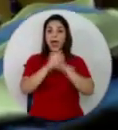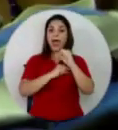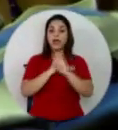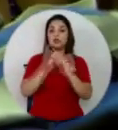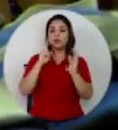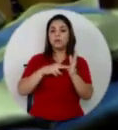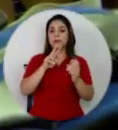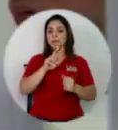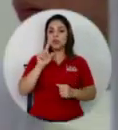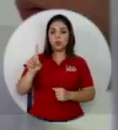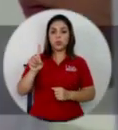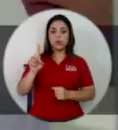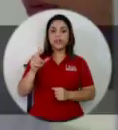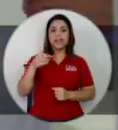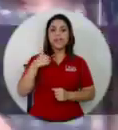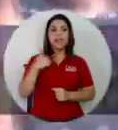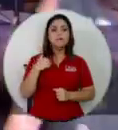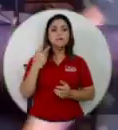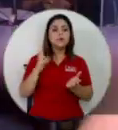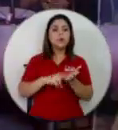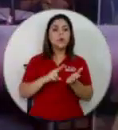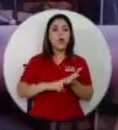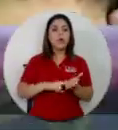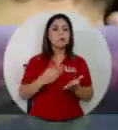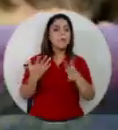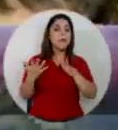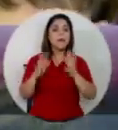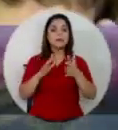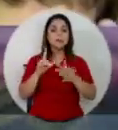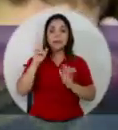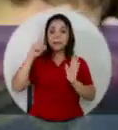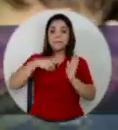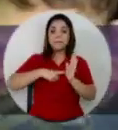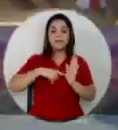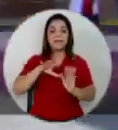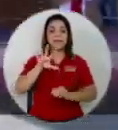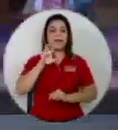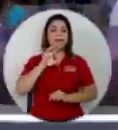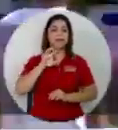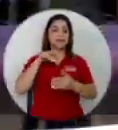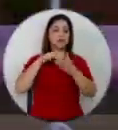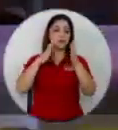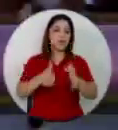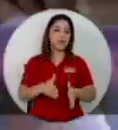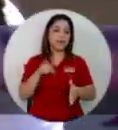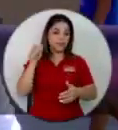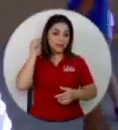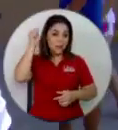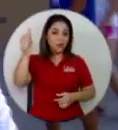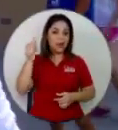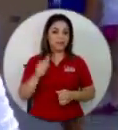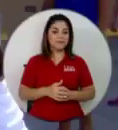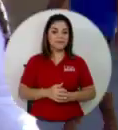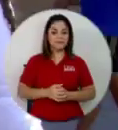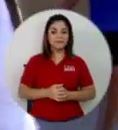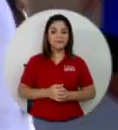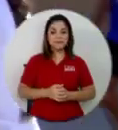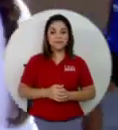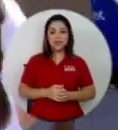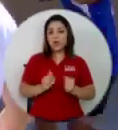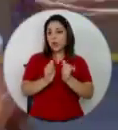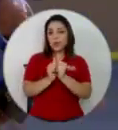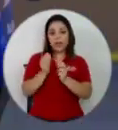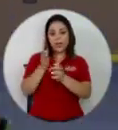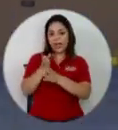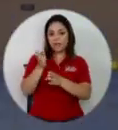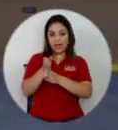año 2021 teníamos matriculados alrededor de 2.500 estudiantes en la sede de Alajuela, en esas